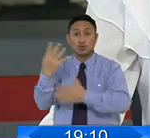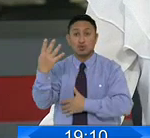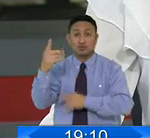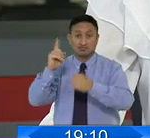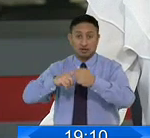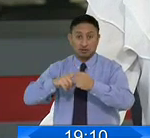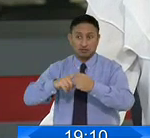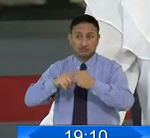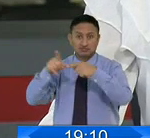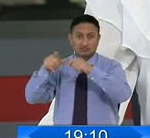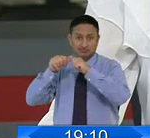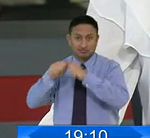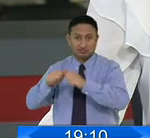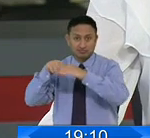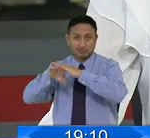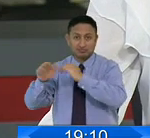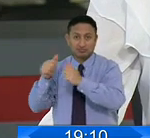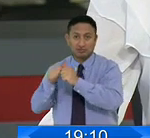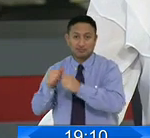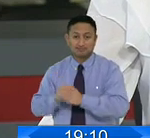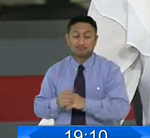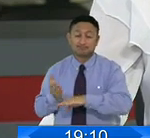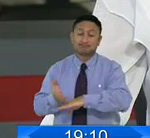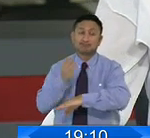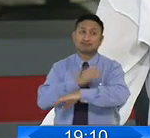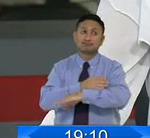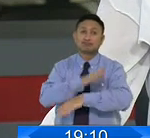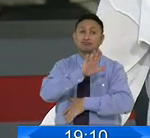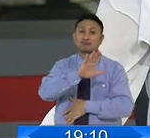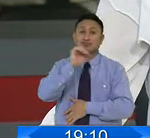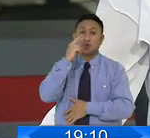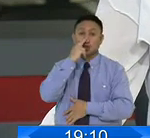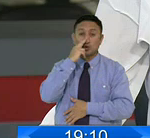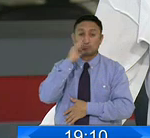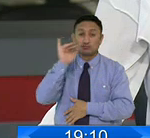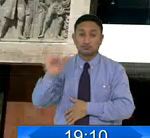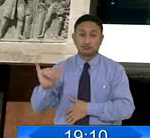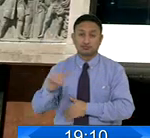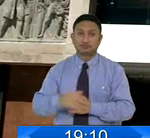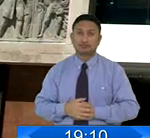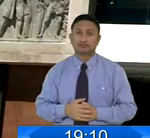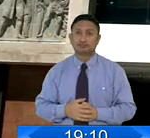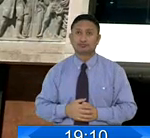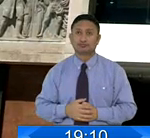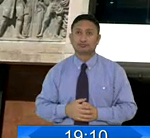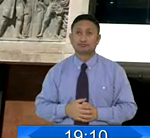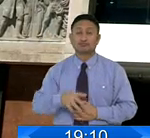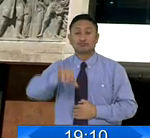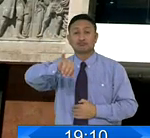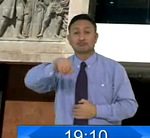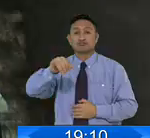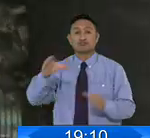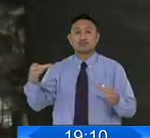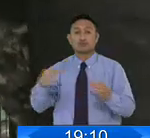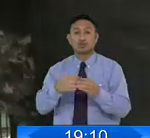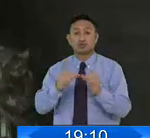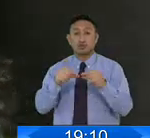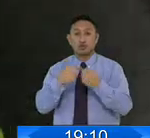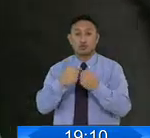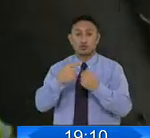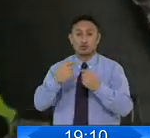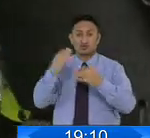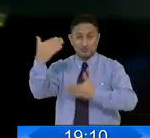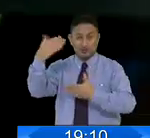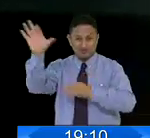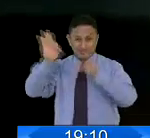se encuentra recluido desde el pasado 5 de junio. Este jueves sesionó la comisión multipartidista que investiga al